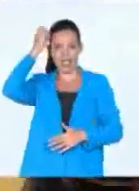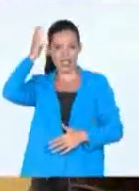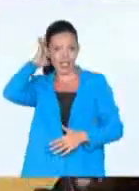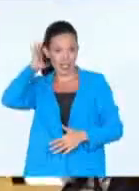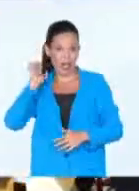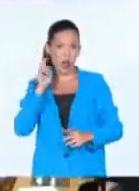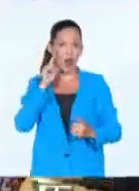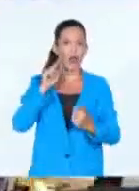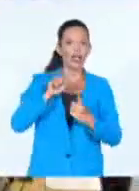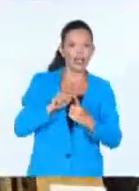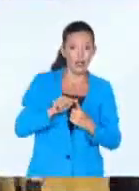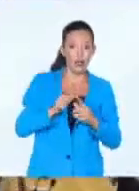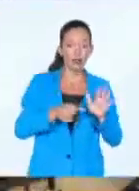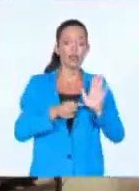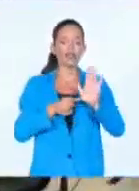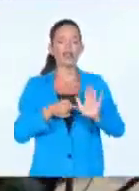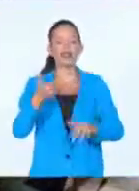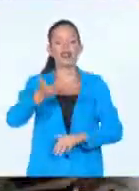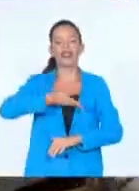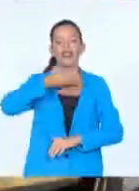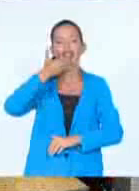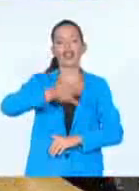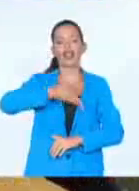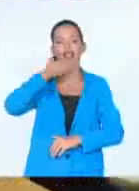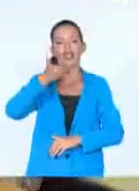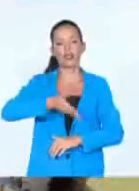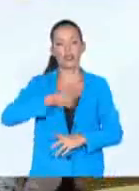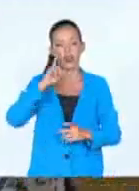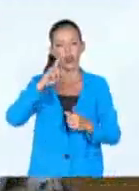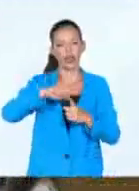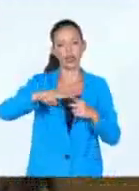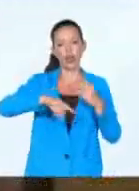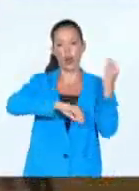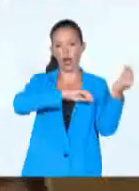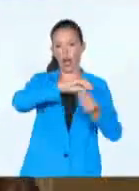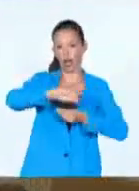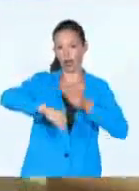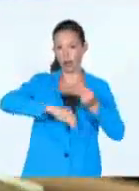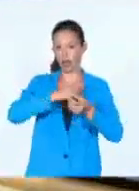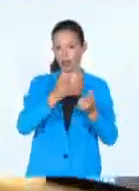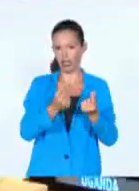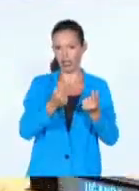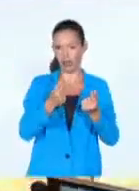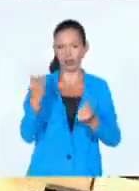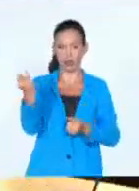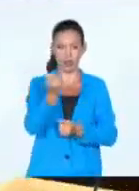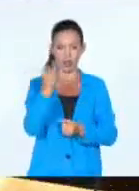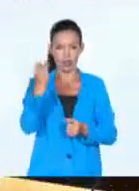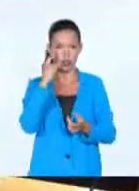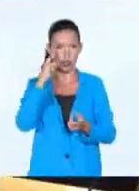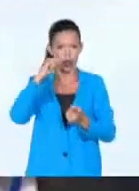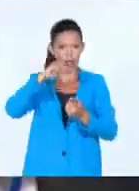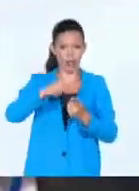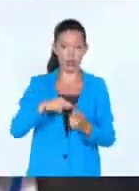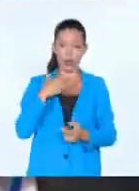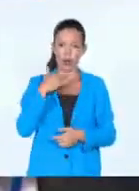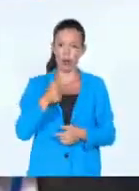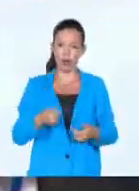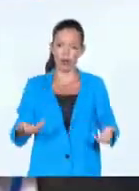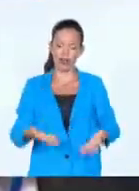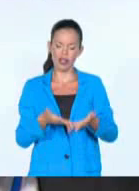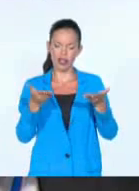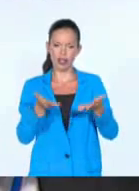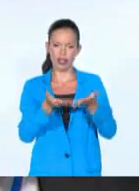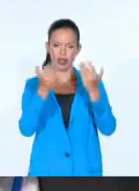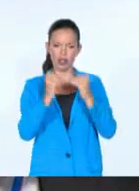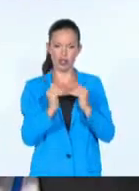presentar la declaración titulada Reformar la Arquitectura Financiera Internacional para lograr los objetivos de desarrollo sostenible. En sus palabras,